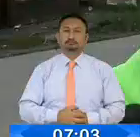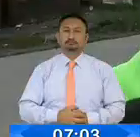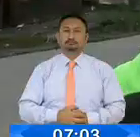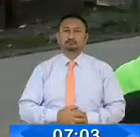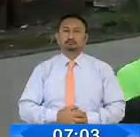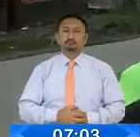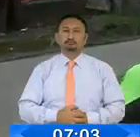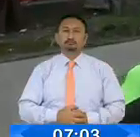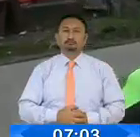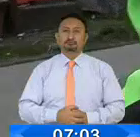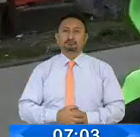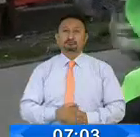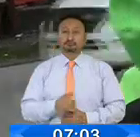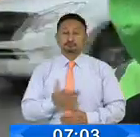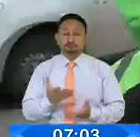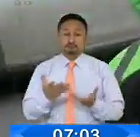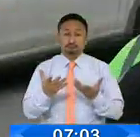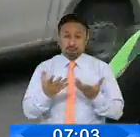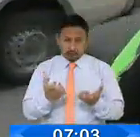Queremos